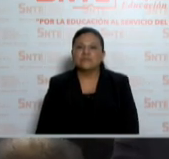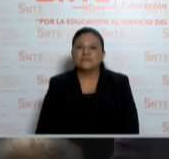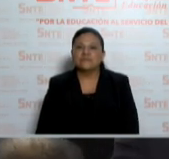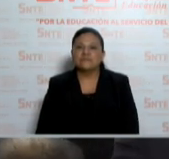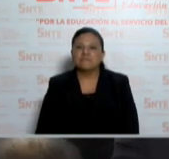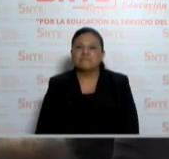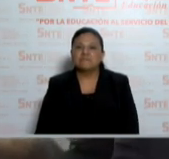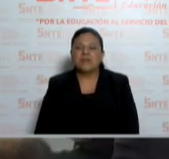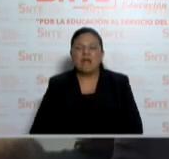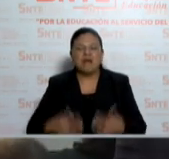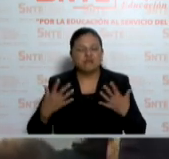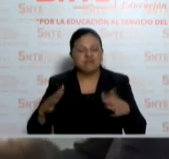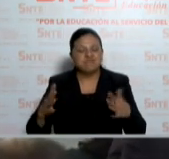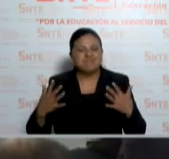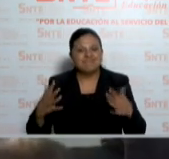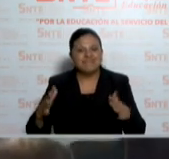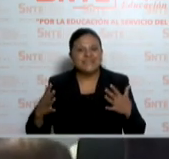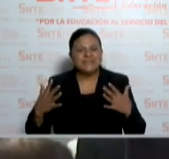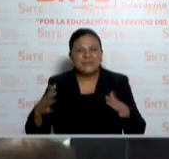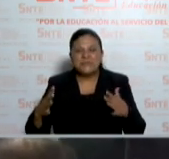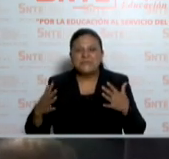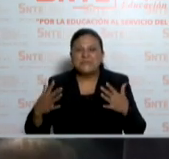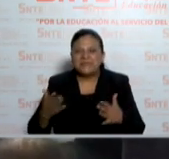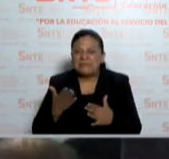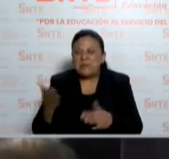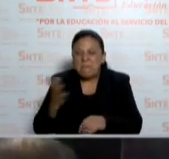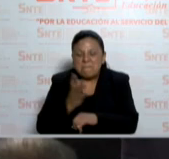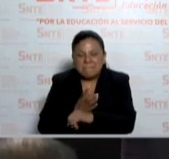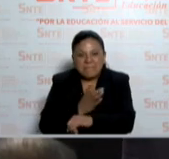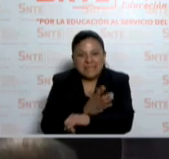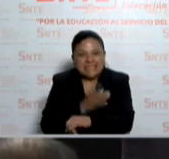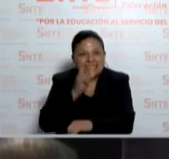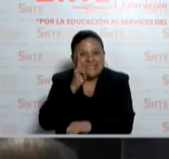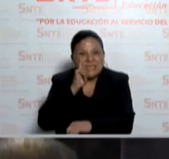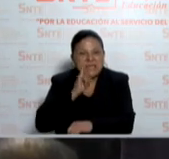Un fuerte aplauso para nuestras compañeras.